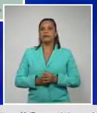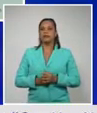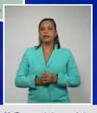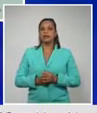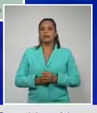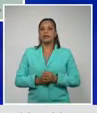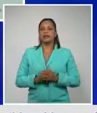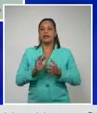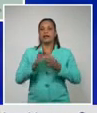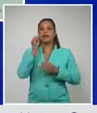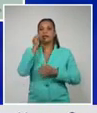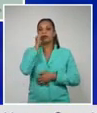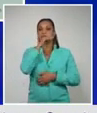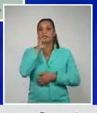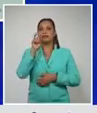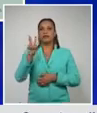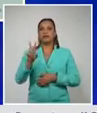4.